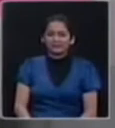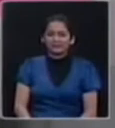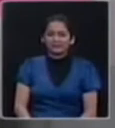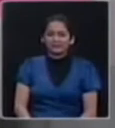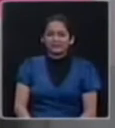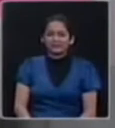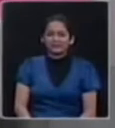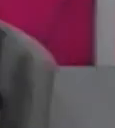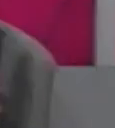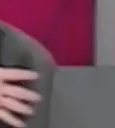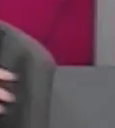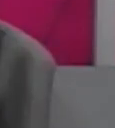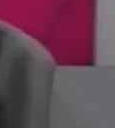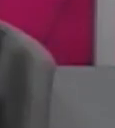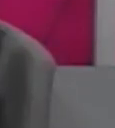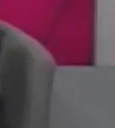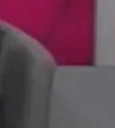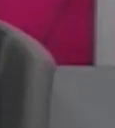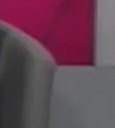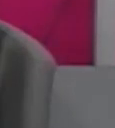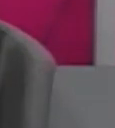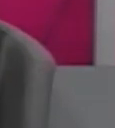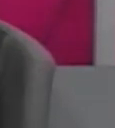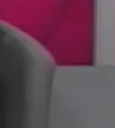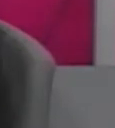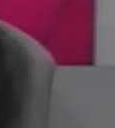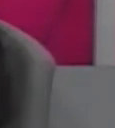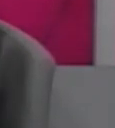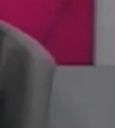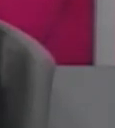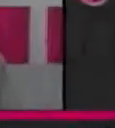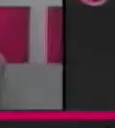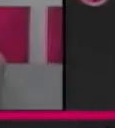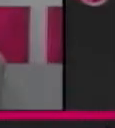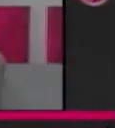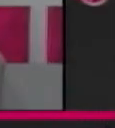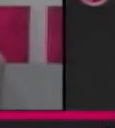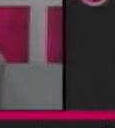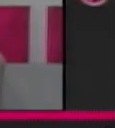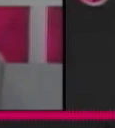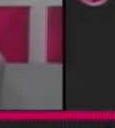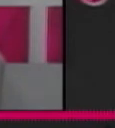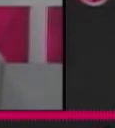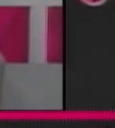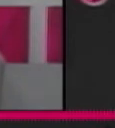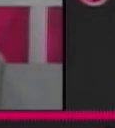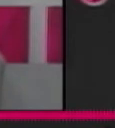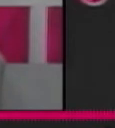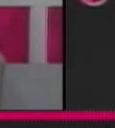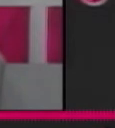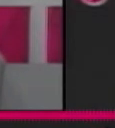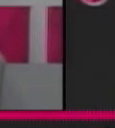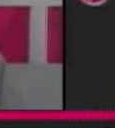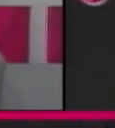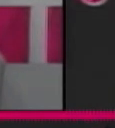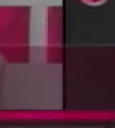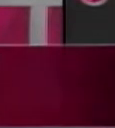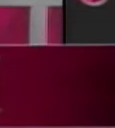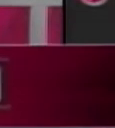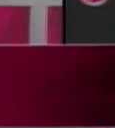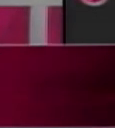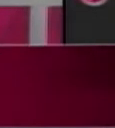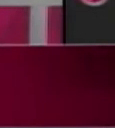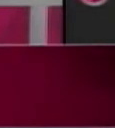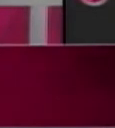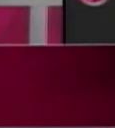entrevista, recuerden, los invito siempre a ingresar en nuestra página web en www.telerama.es en la sección En Boga. Y no solo eso, ustedes pueden